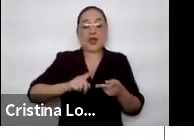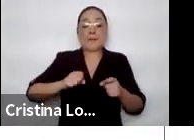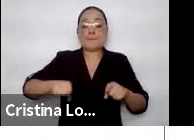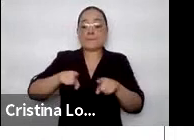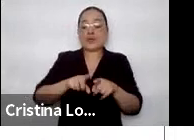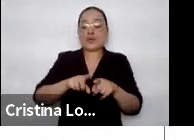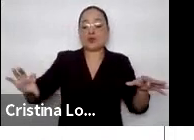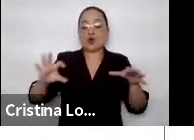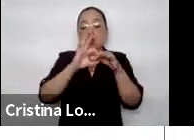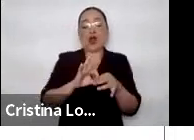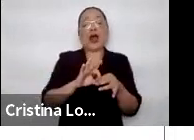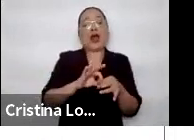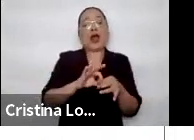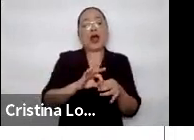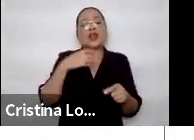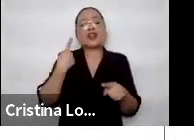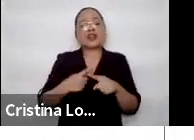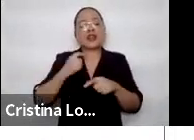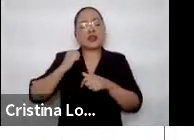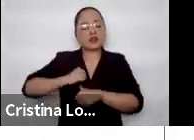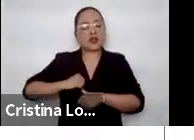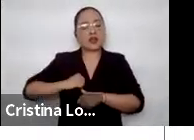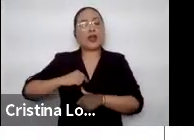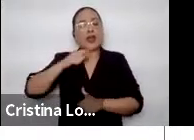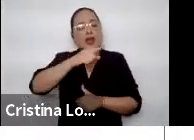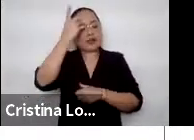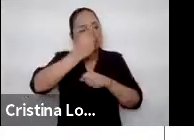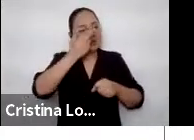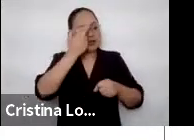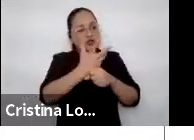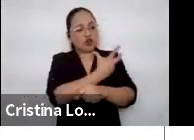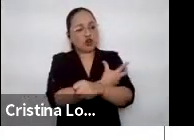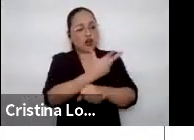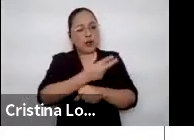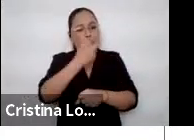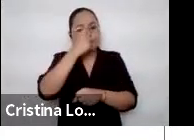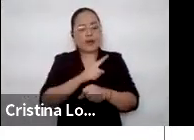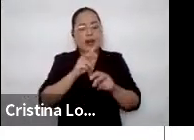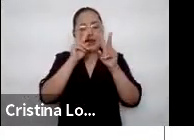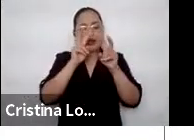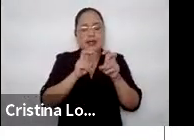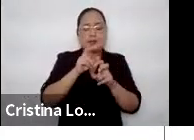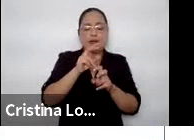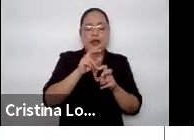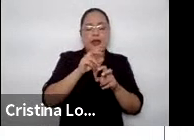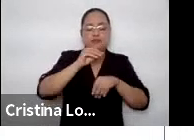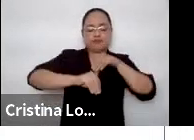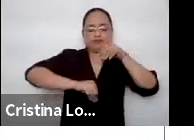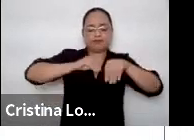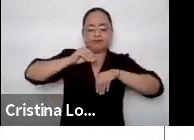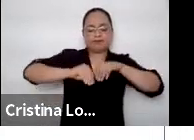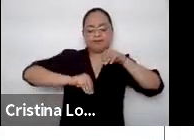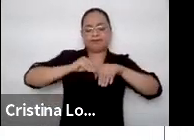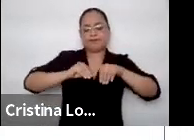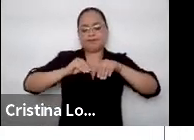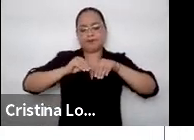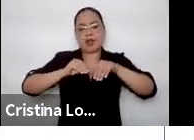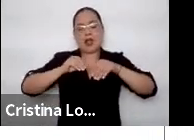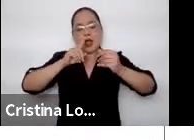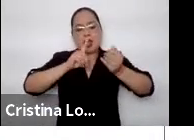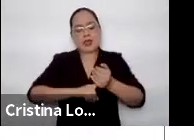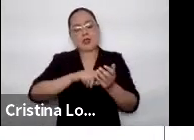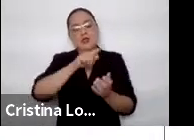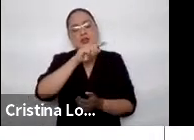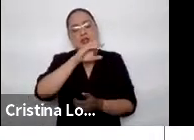mismo. Este órgano es la Dirección General de la Coordinación de Compilación y Sistematización de